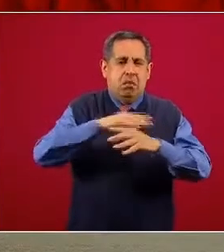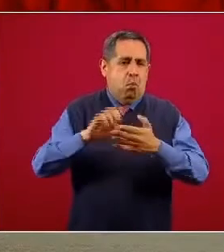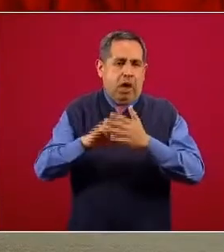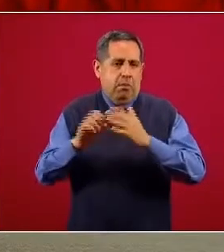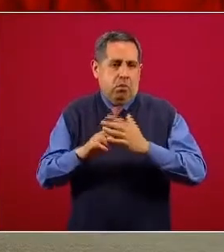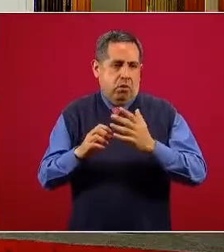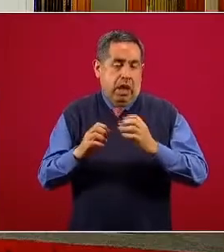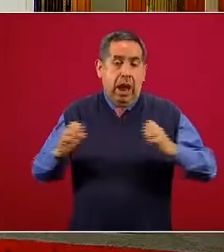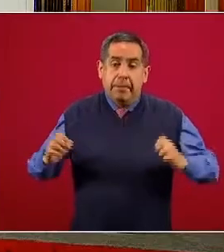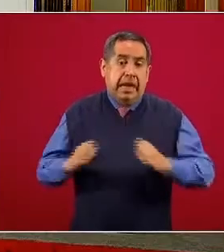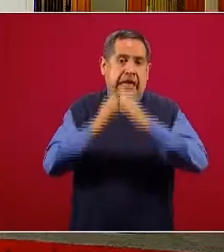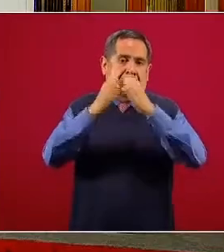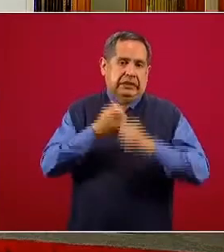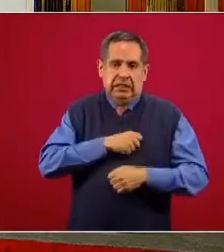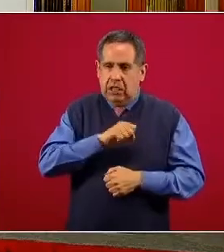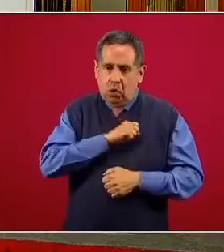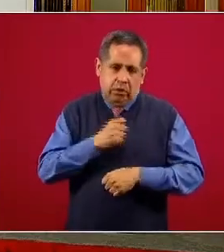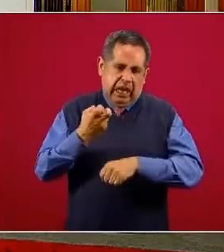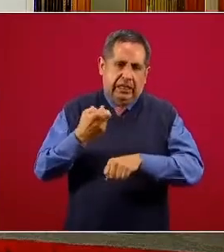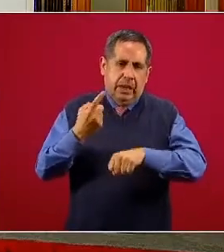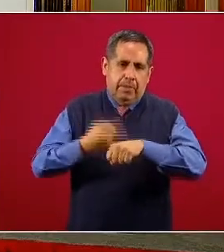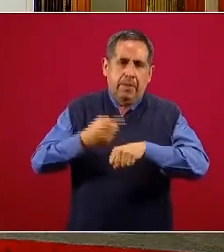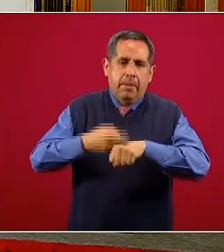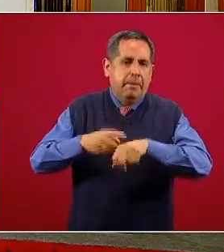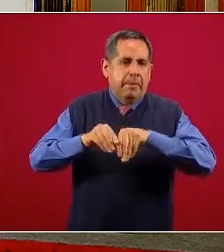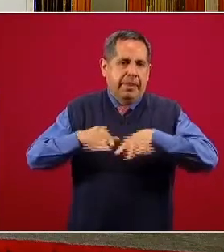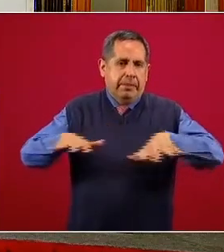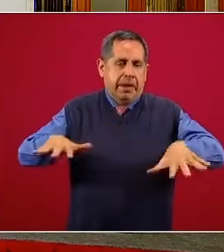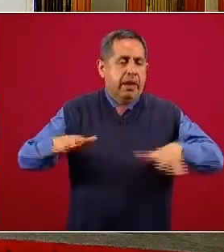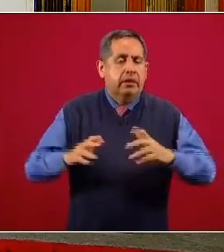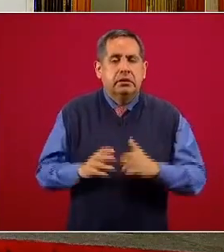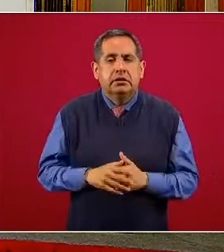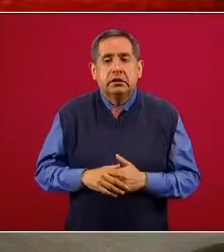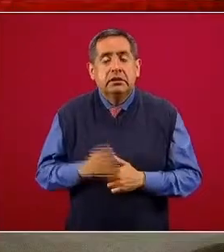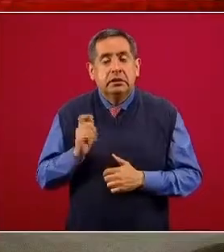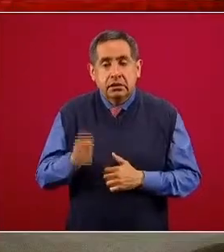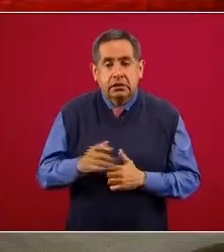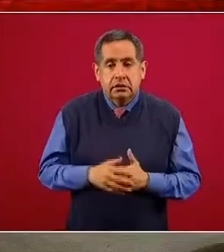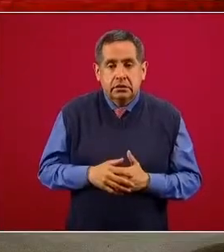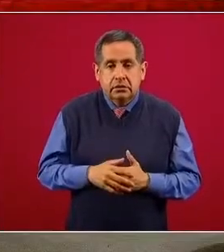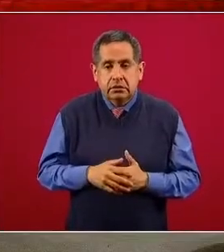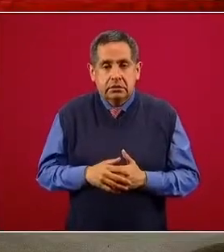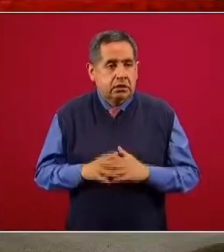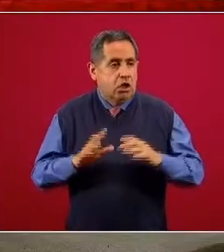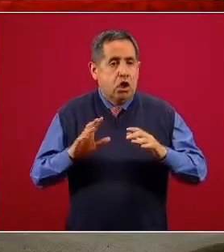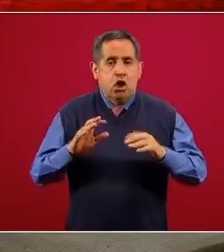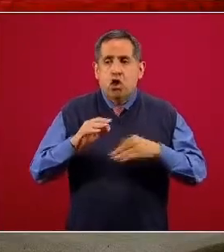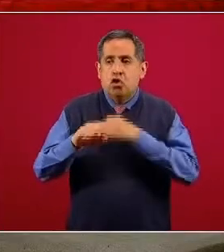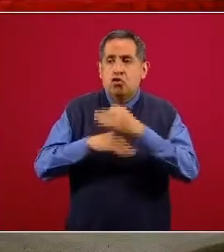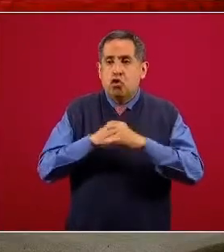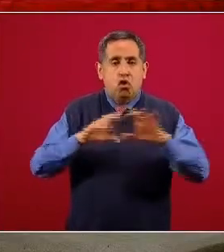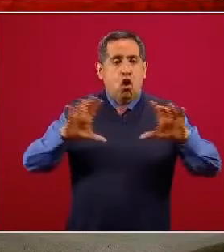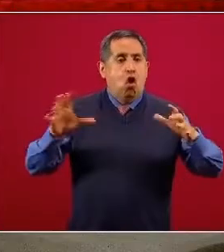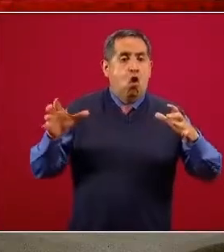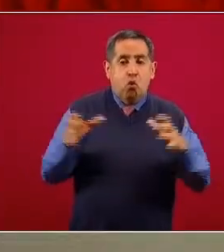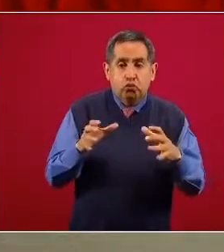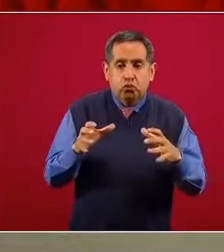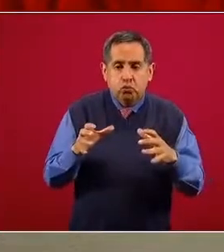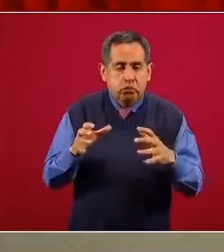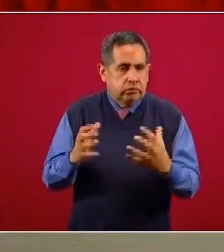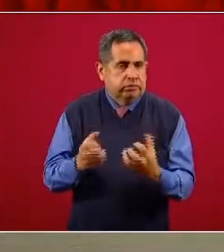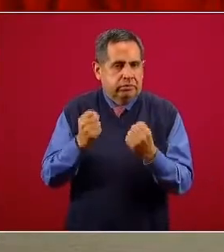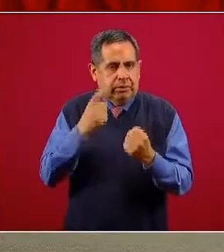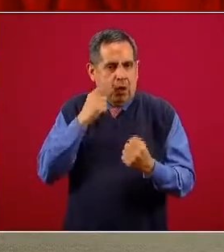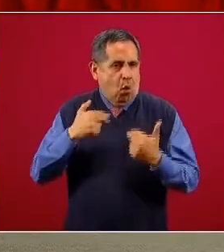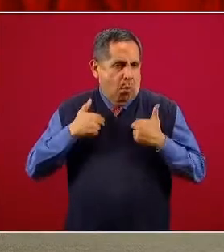crisis sanitaria, como puede ser una epidemia, se beneficia mucho más de una visión colectiva. La supervivencia no solo